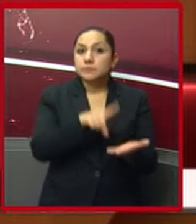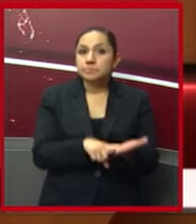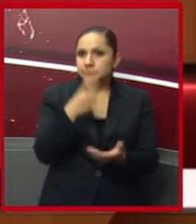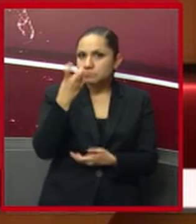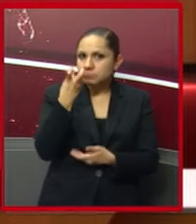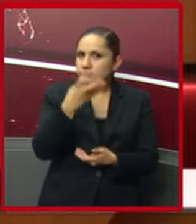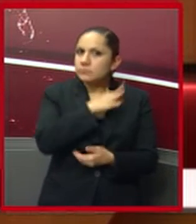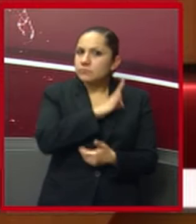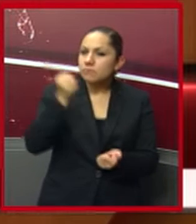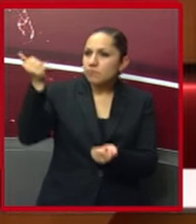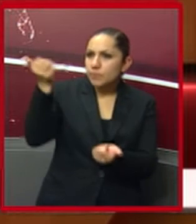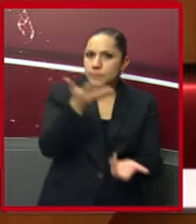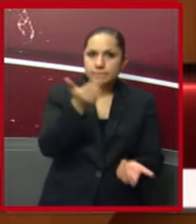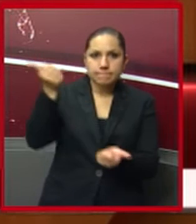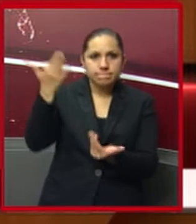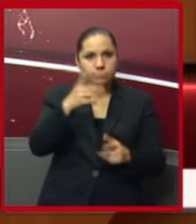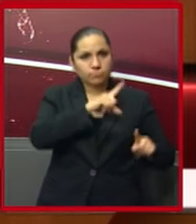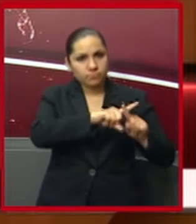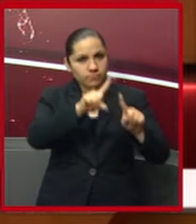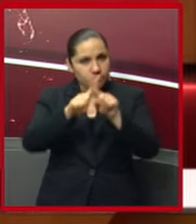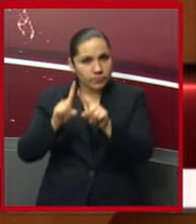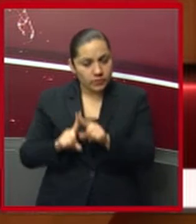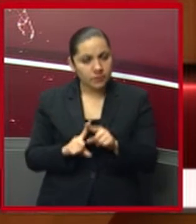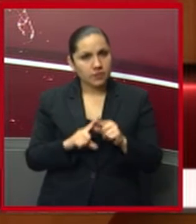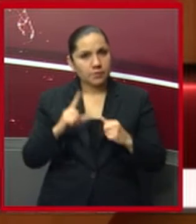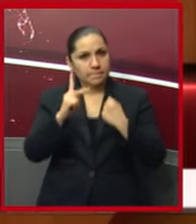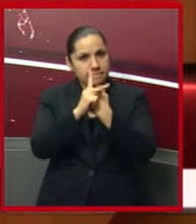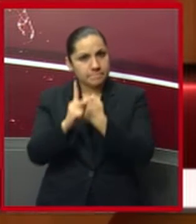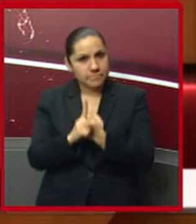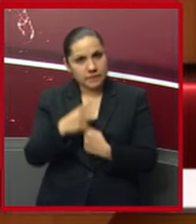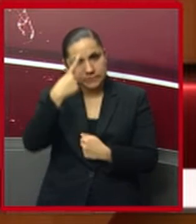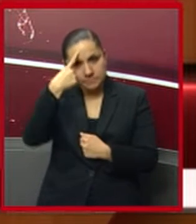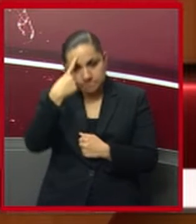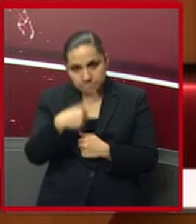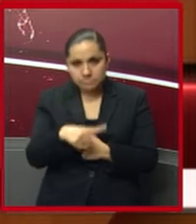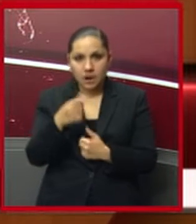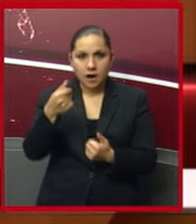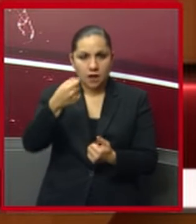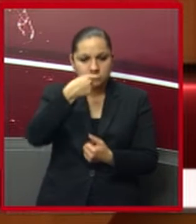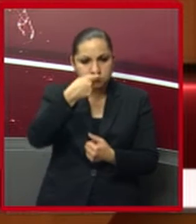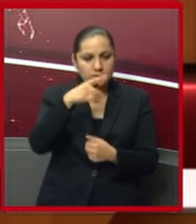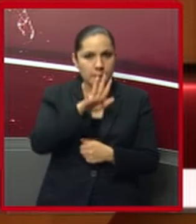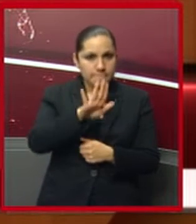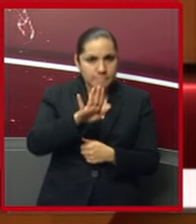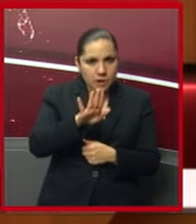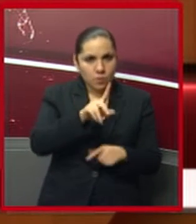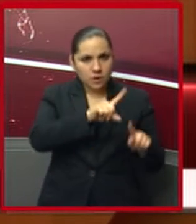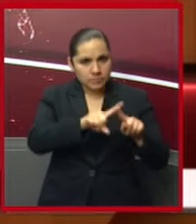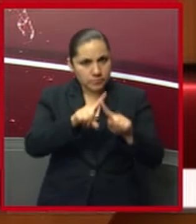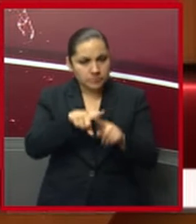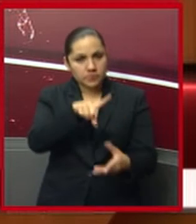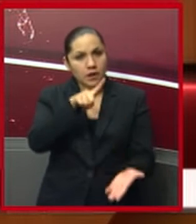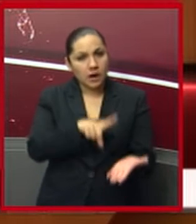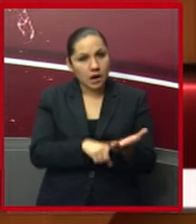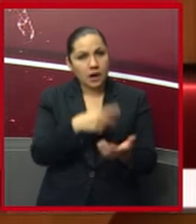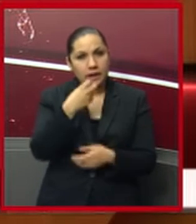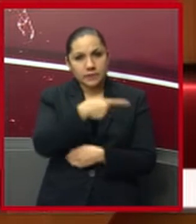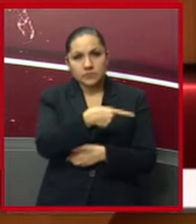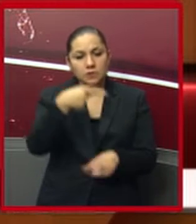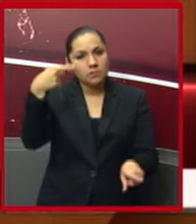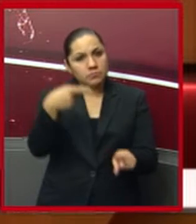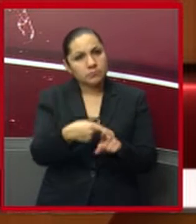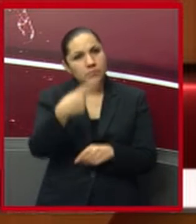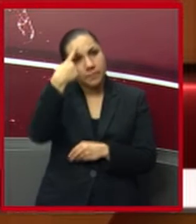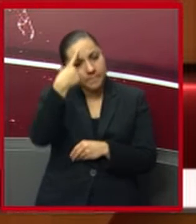de medicamentos con cannabis. Y en una segunda instancia, estamos sentando las bases para establecer en